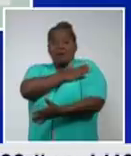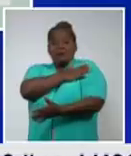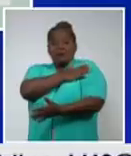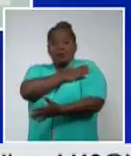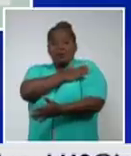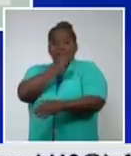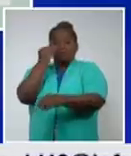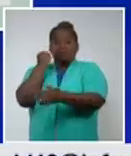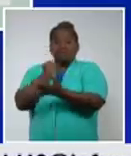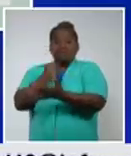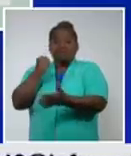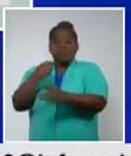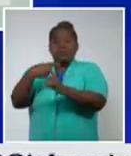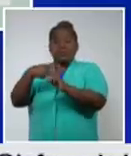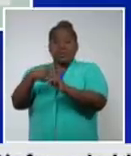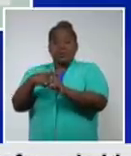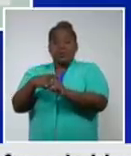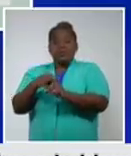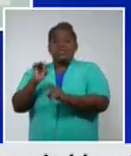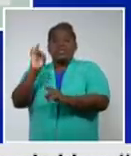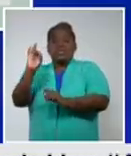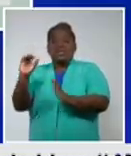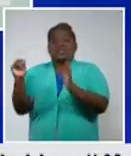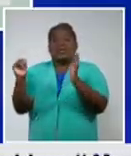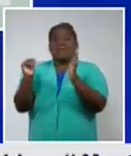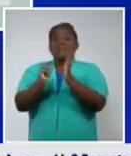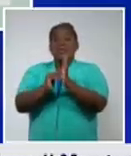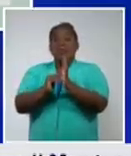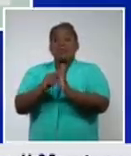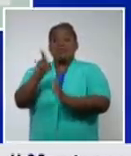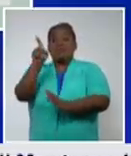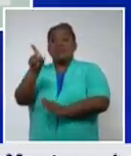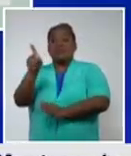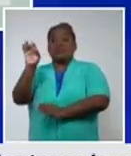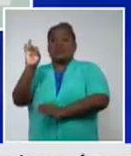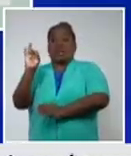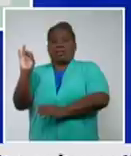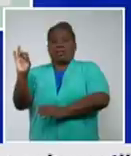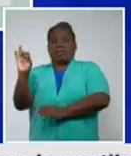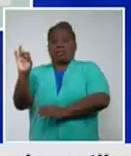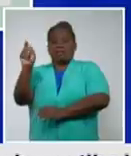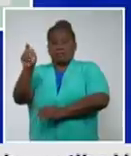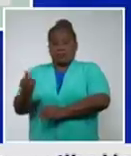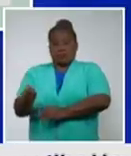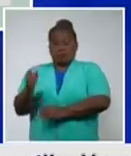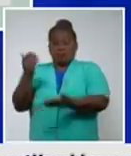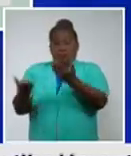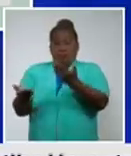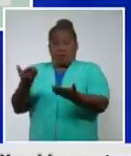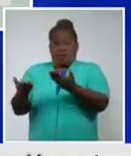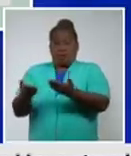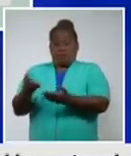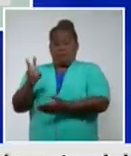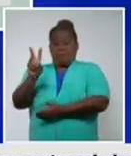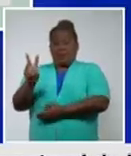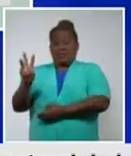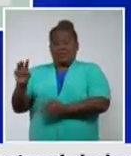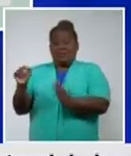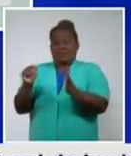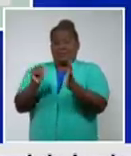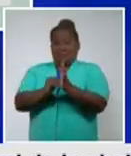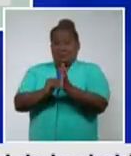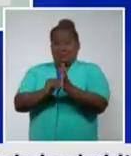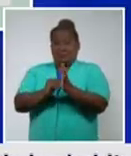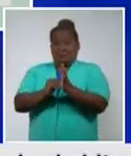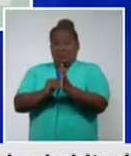7.017, una cifra muy elevada que, comparada con los 23.004 que tuvimos